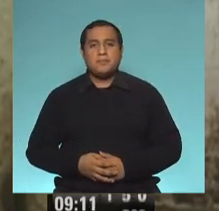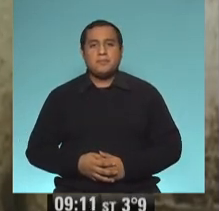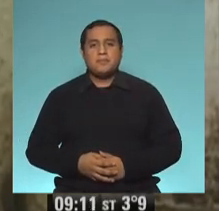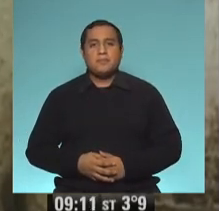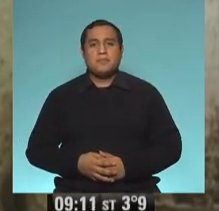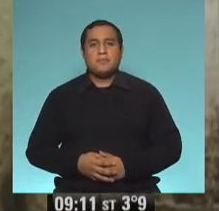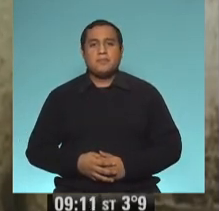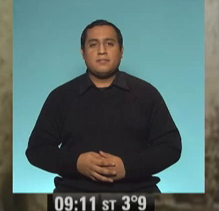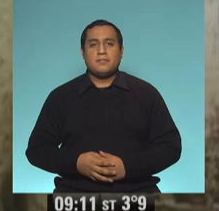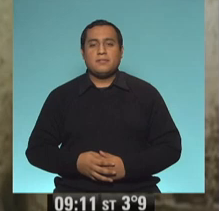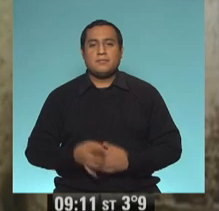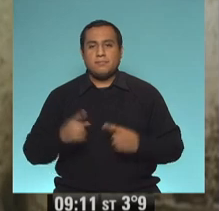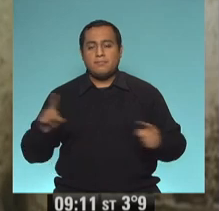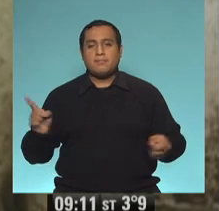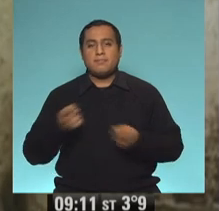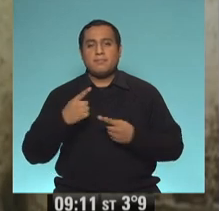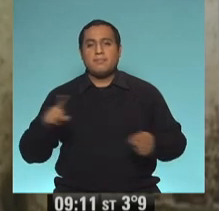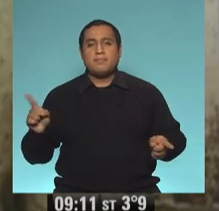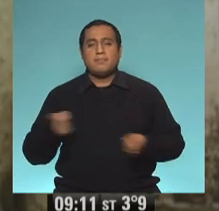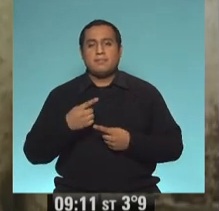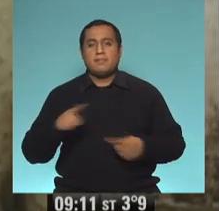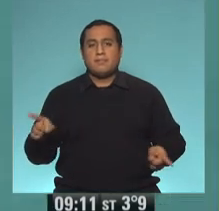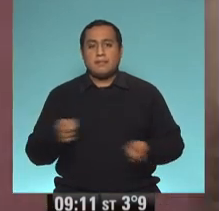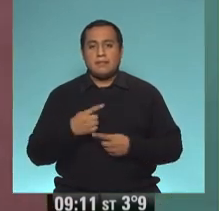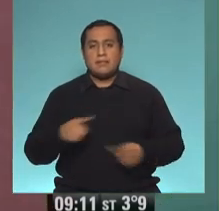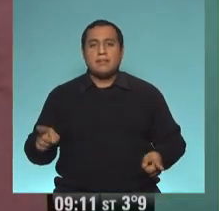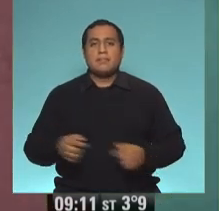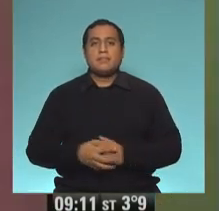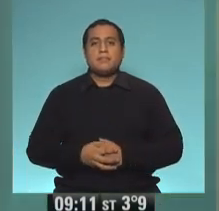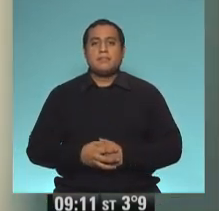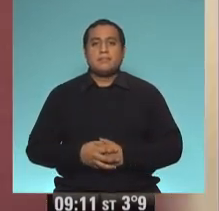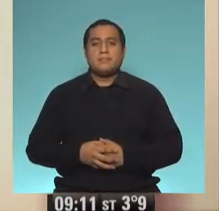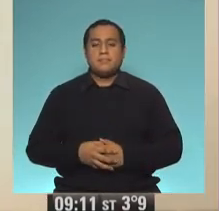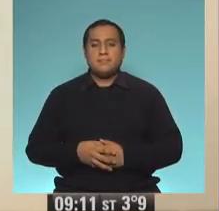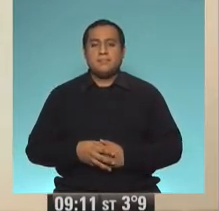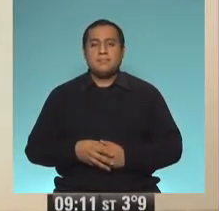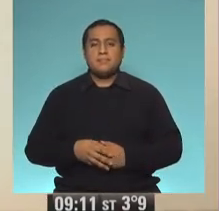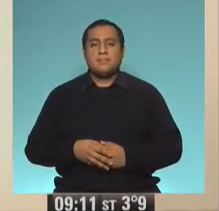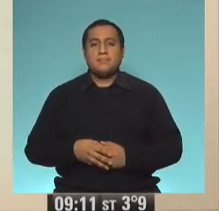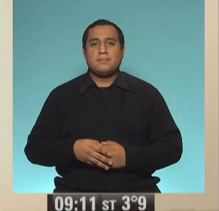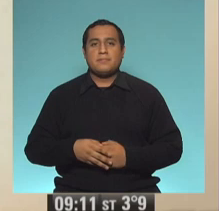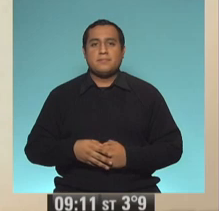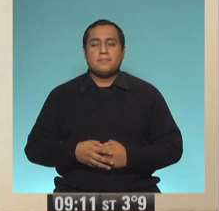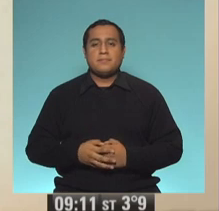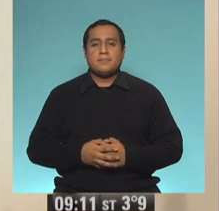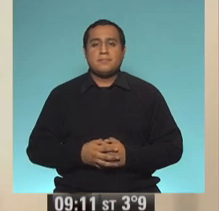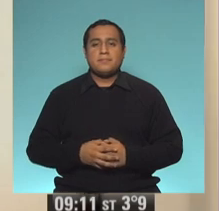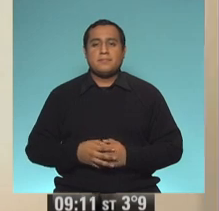Peligroso es andar por la calle del